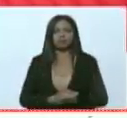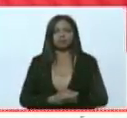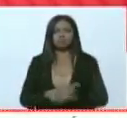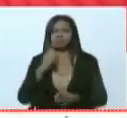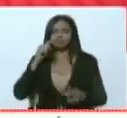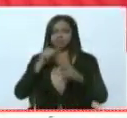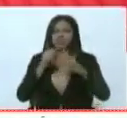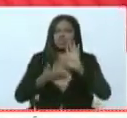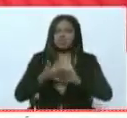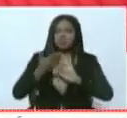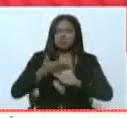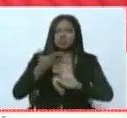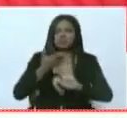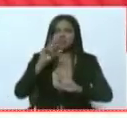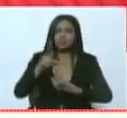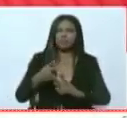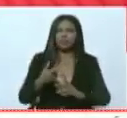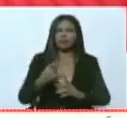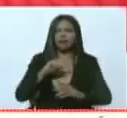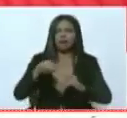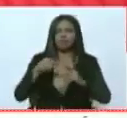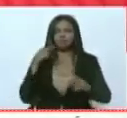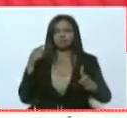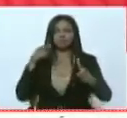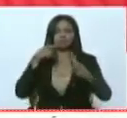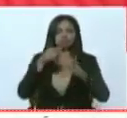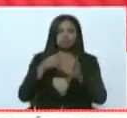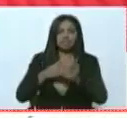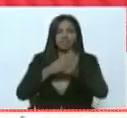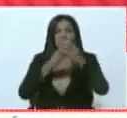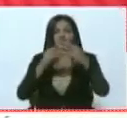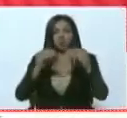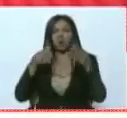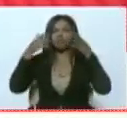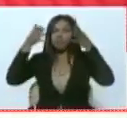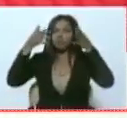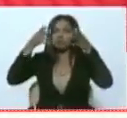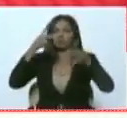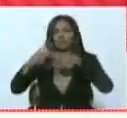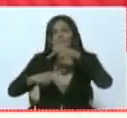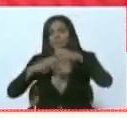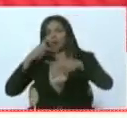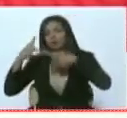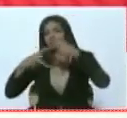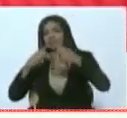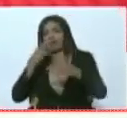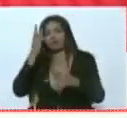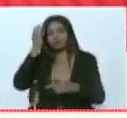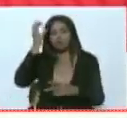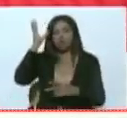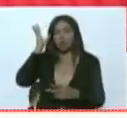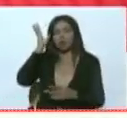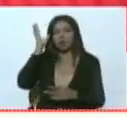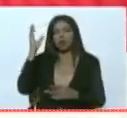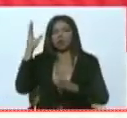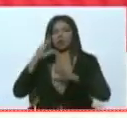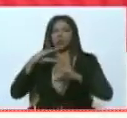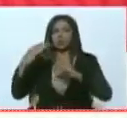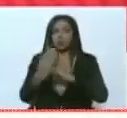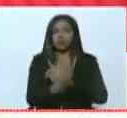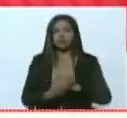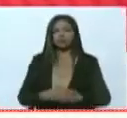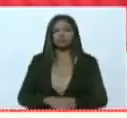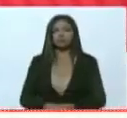elemento importante que debe guiar el proceso de formación política, ideológica y cultural.